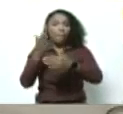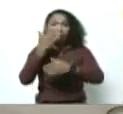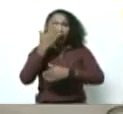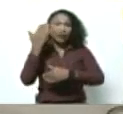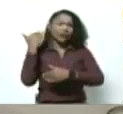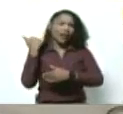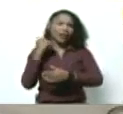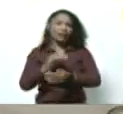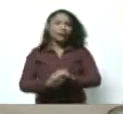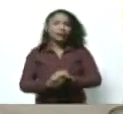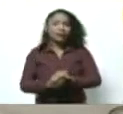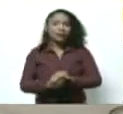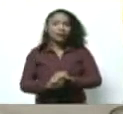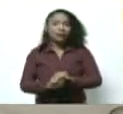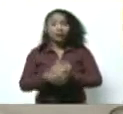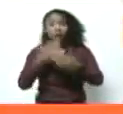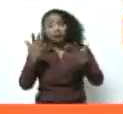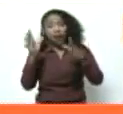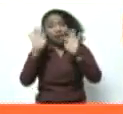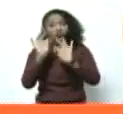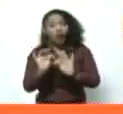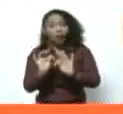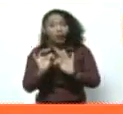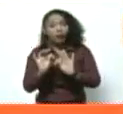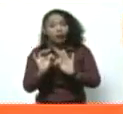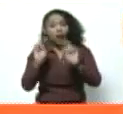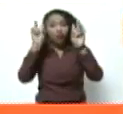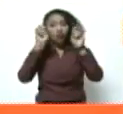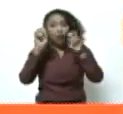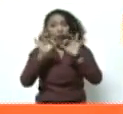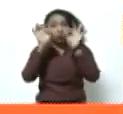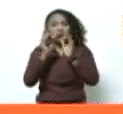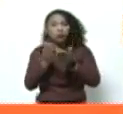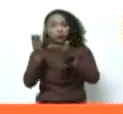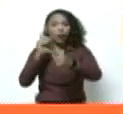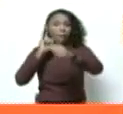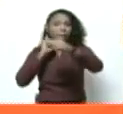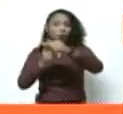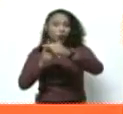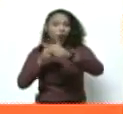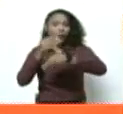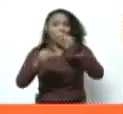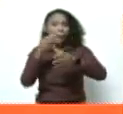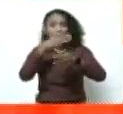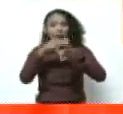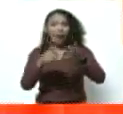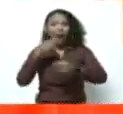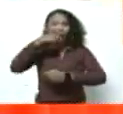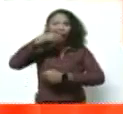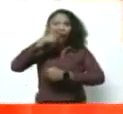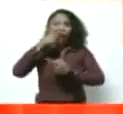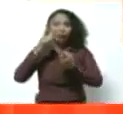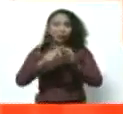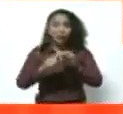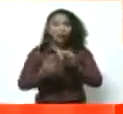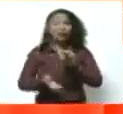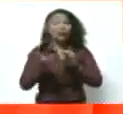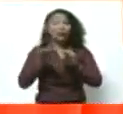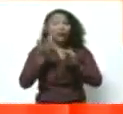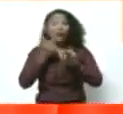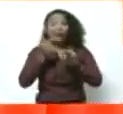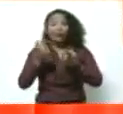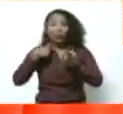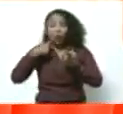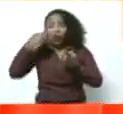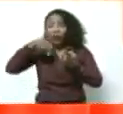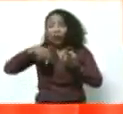pasadas. En tal sentido, para esta nueva donación se logró identificar e incautar insumos odontológicos. Muy importante esto que estoy